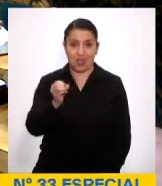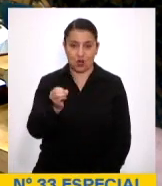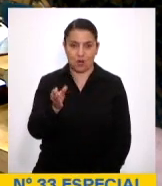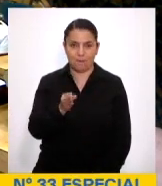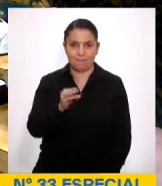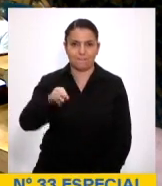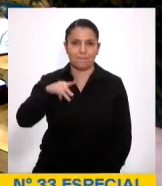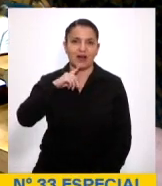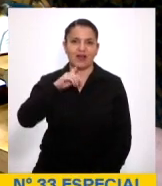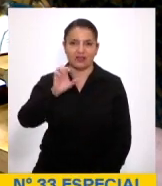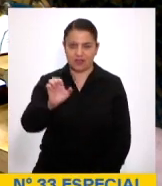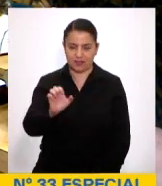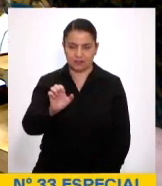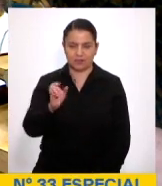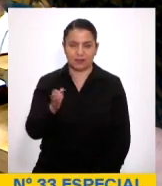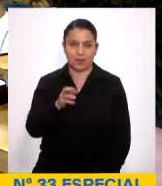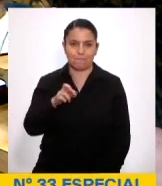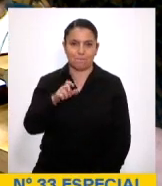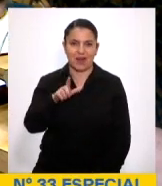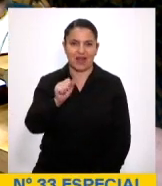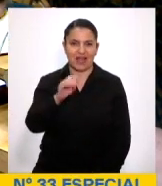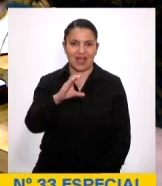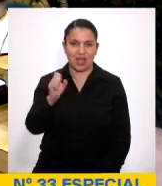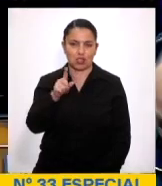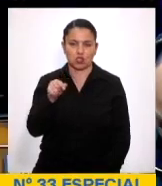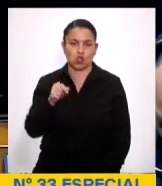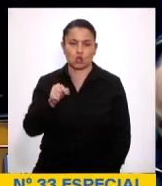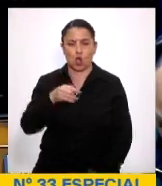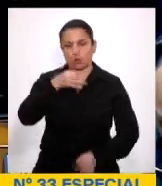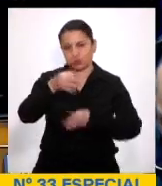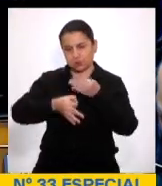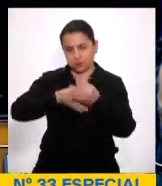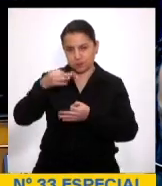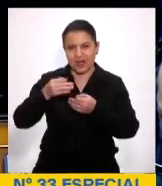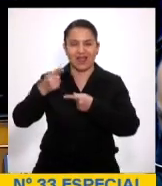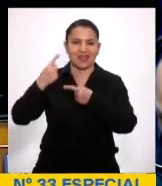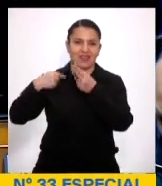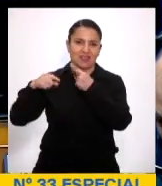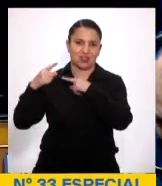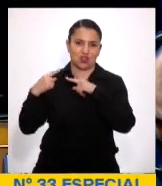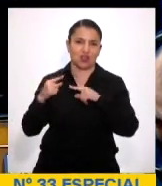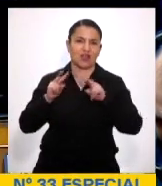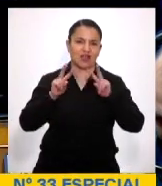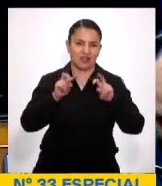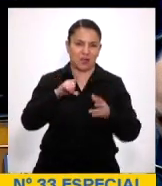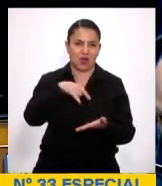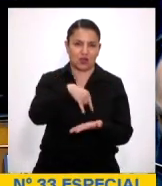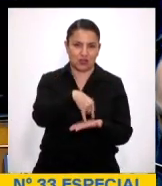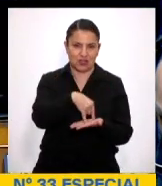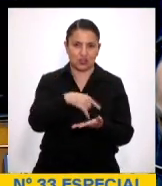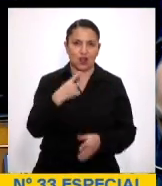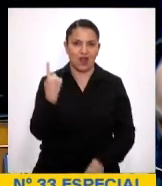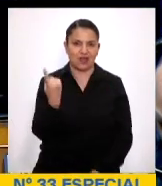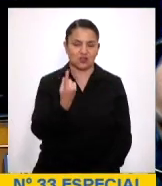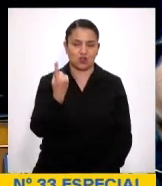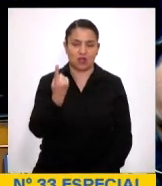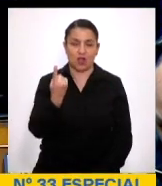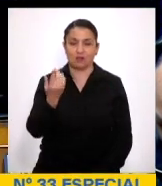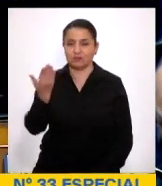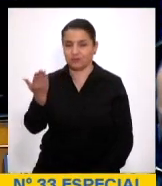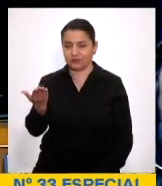quien nos entregará una reseña histórica sobre el Congreso Nacional Don Diego tiene la